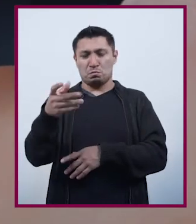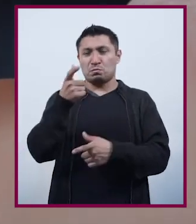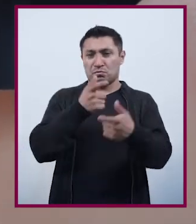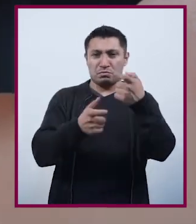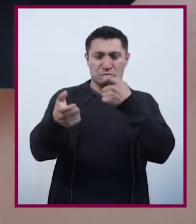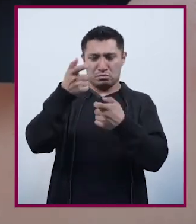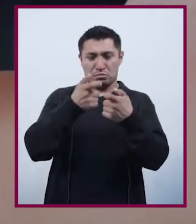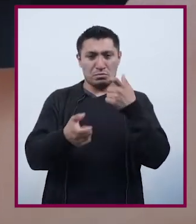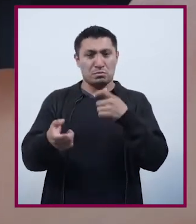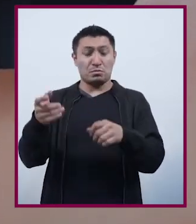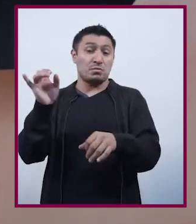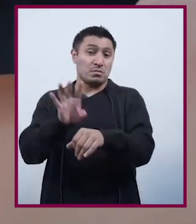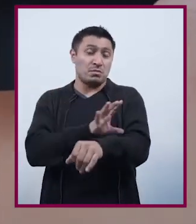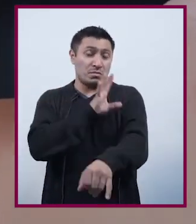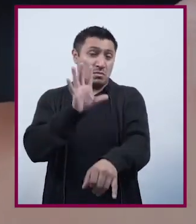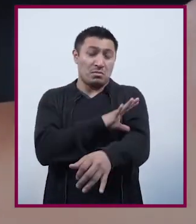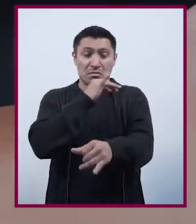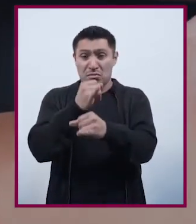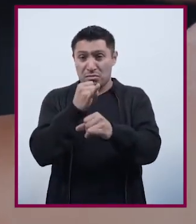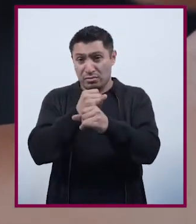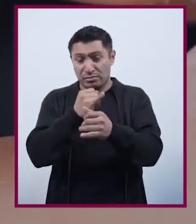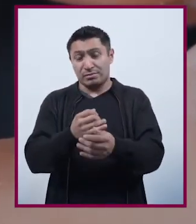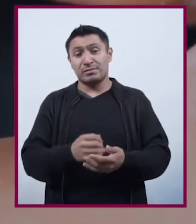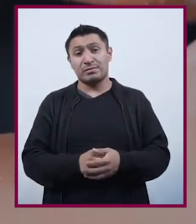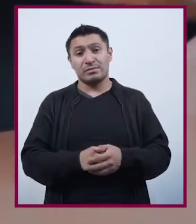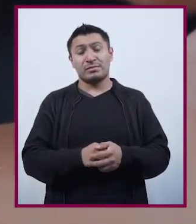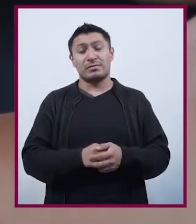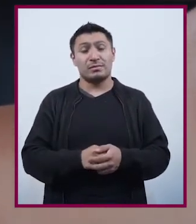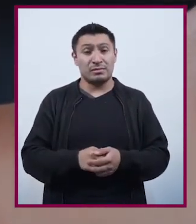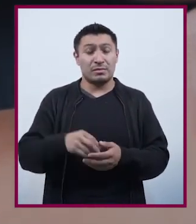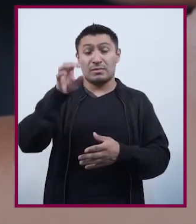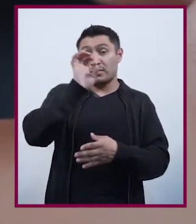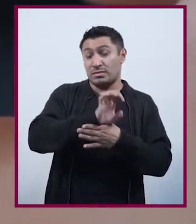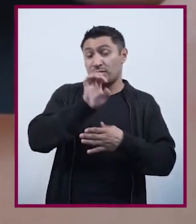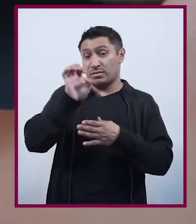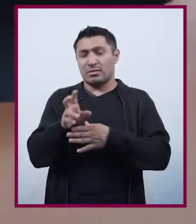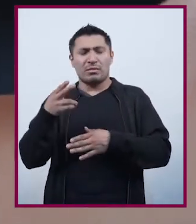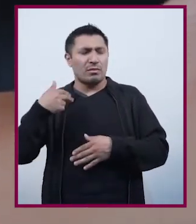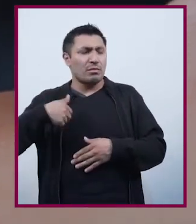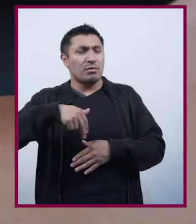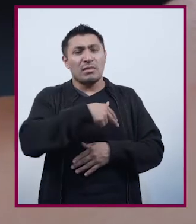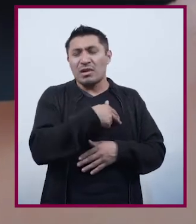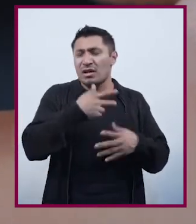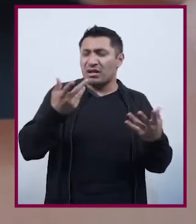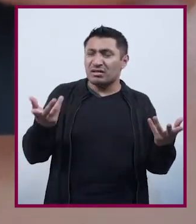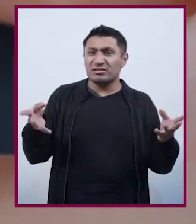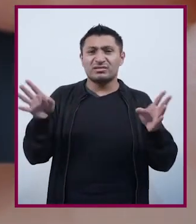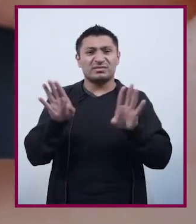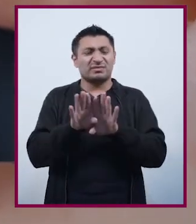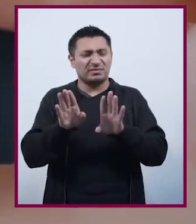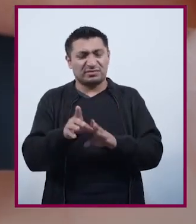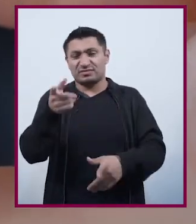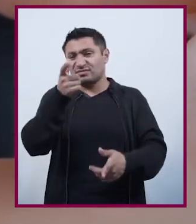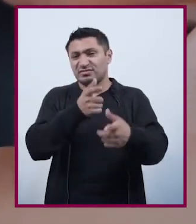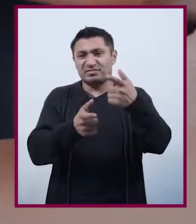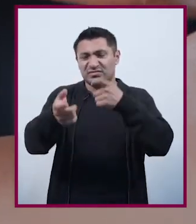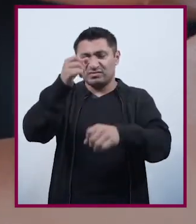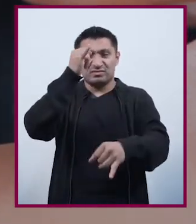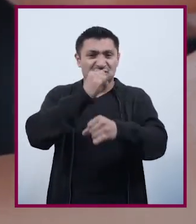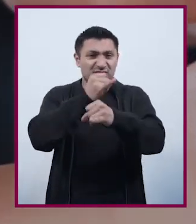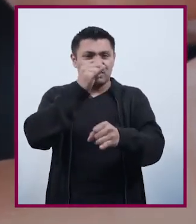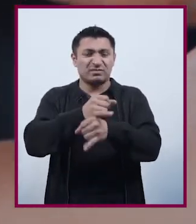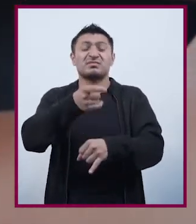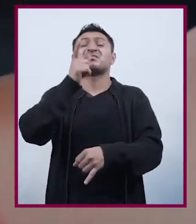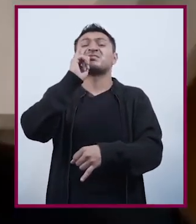ese dinero electrónico. Entonces, generalmente cuando nosotros hablamos de dinero